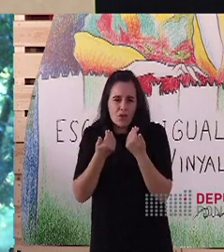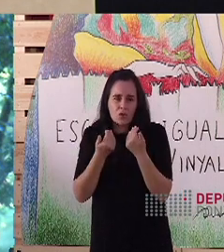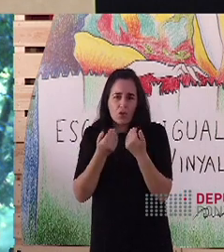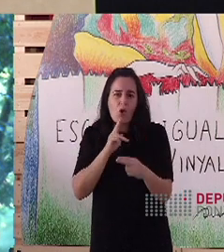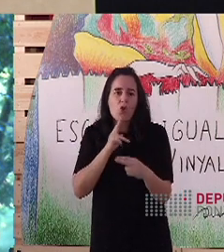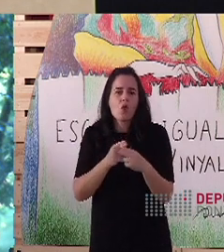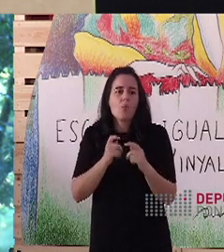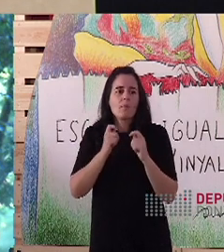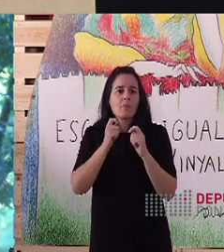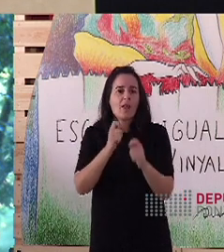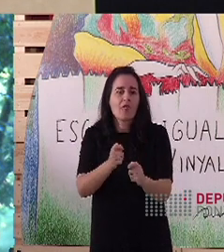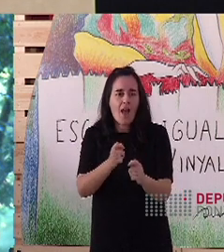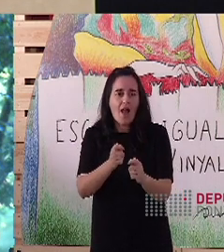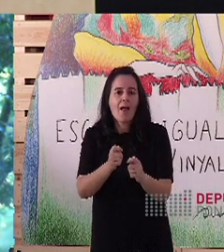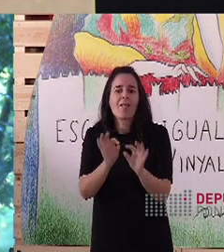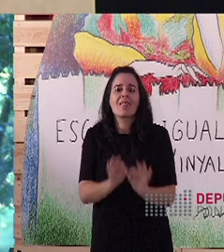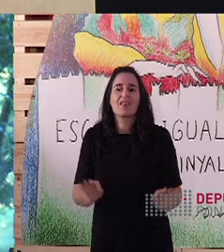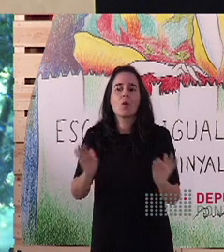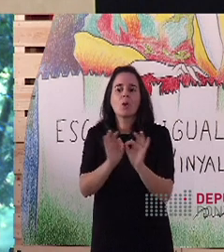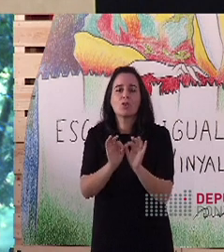les denomina, Saskia Sassen, circuitos